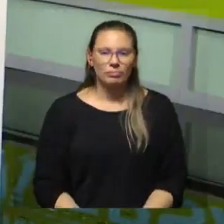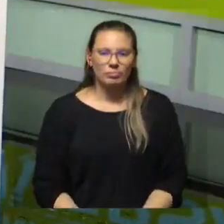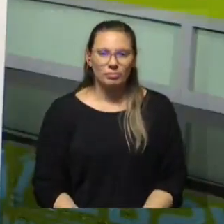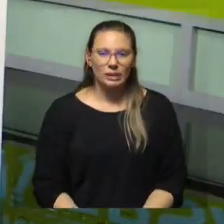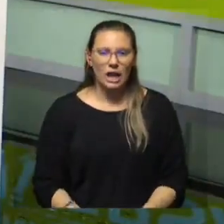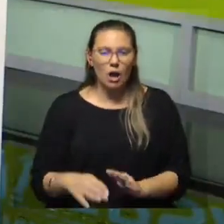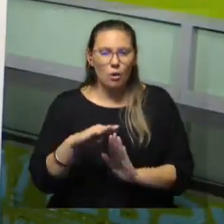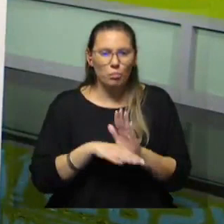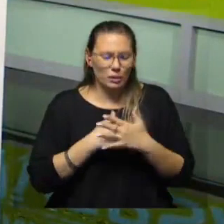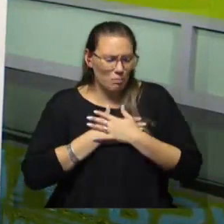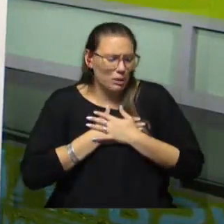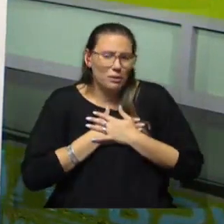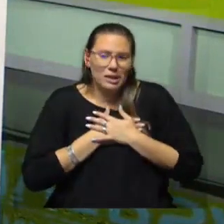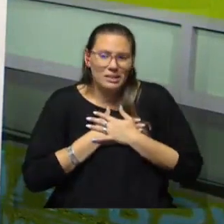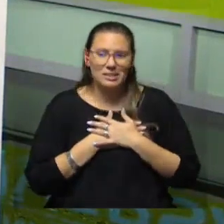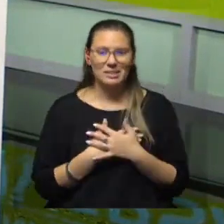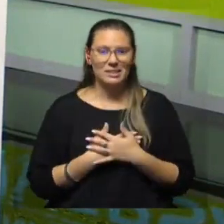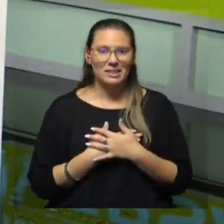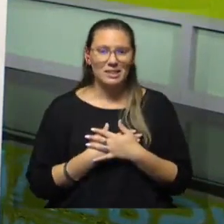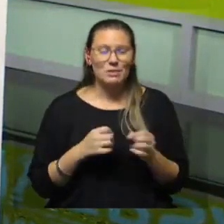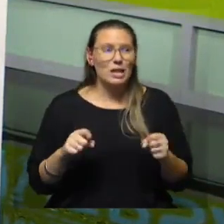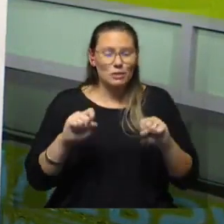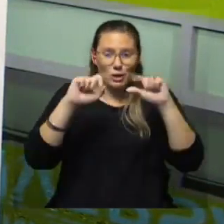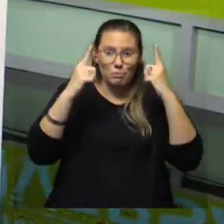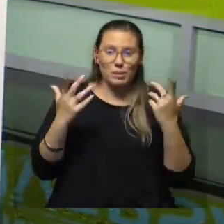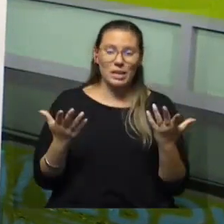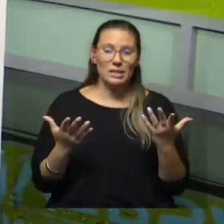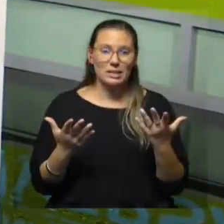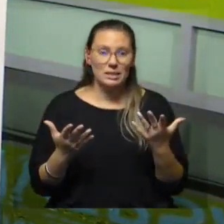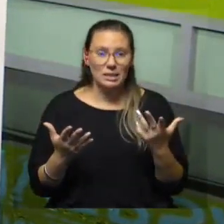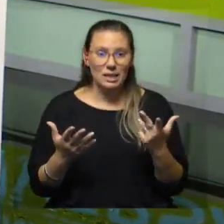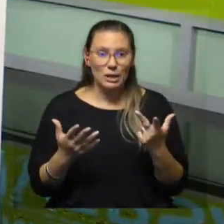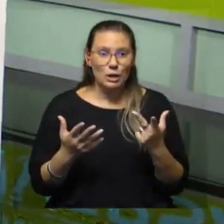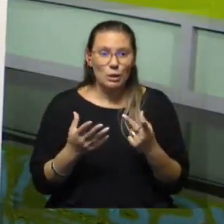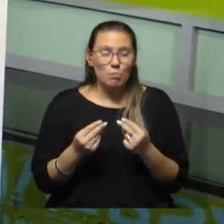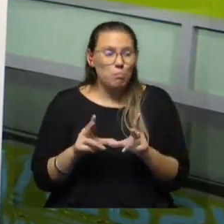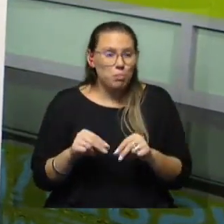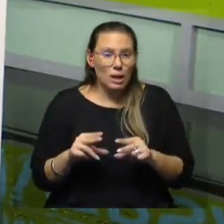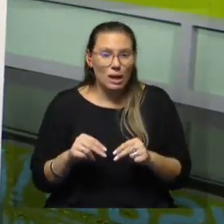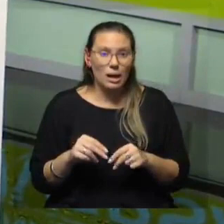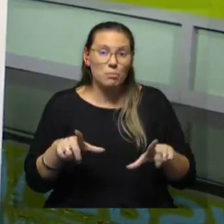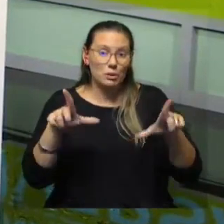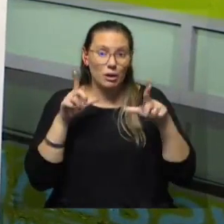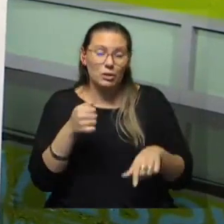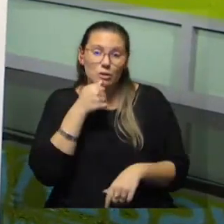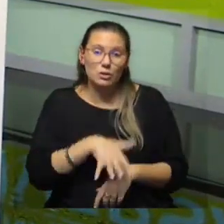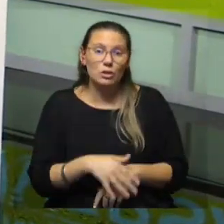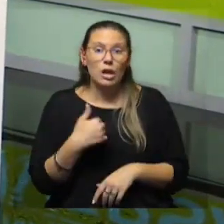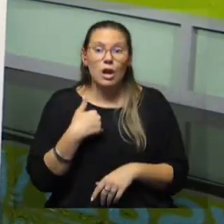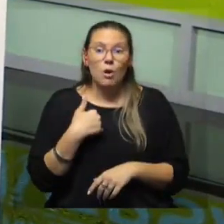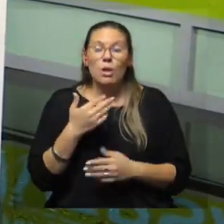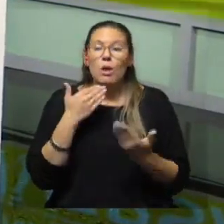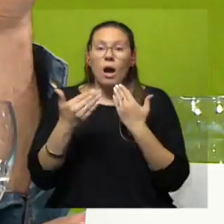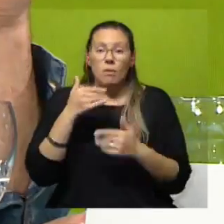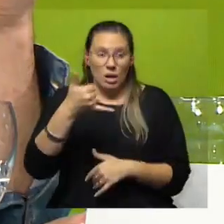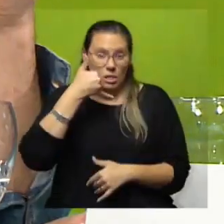siento un programa del corazón. Bueno. Una sorpresa, algo que no sale uno de los protagonistas de toda esta historia. Yo cuando hablaba con ellos